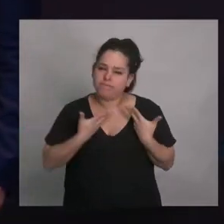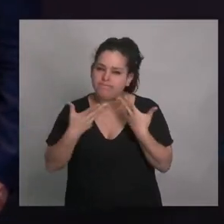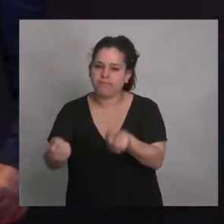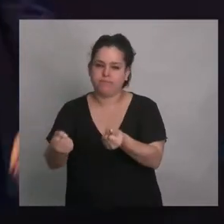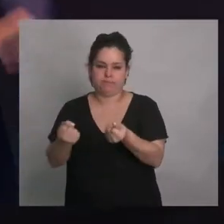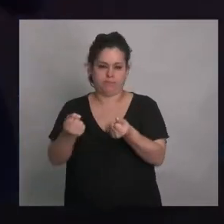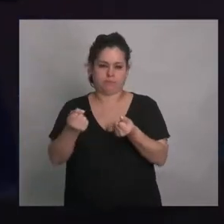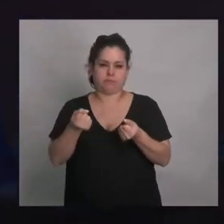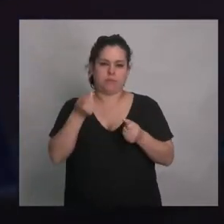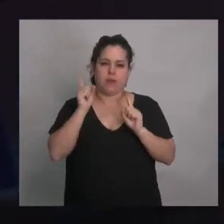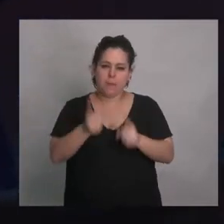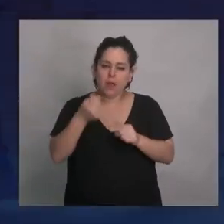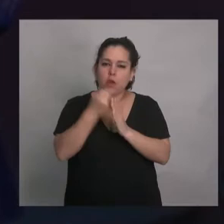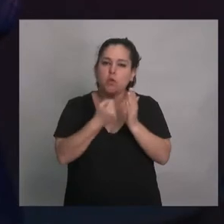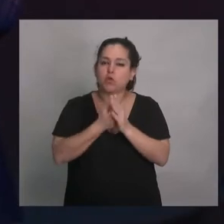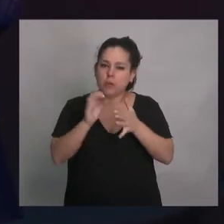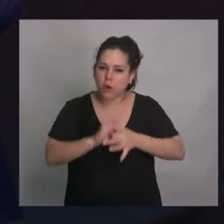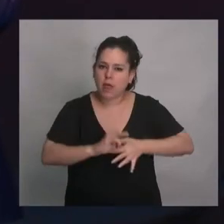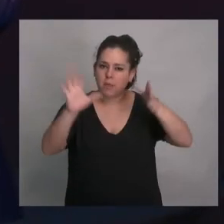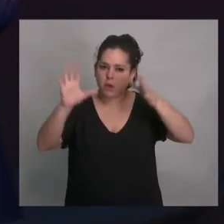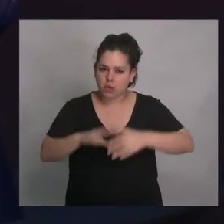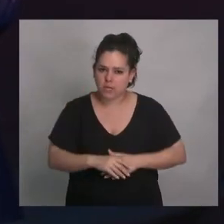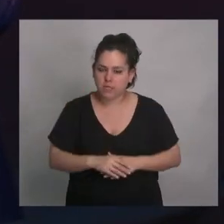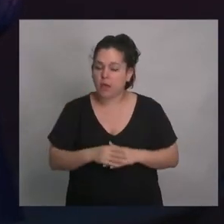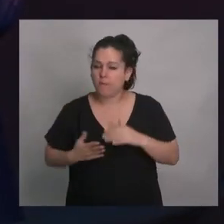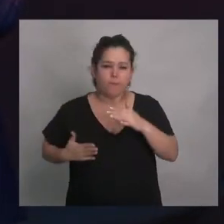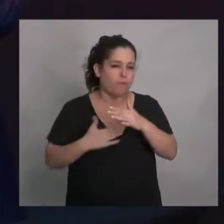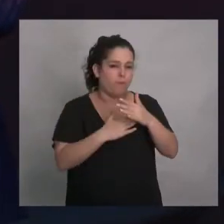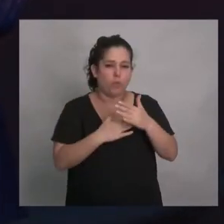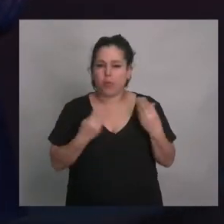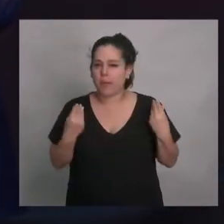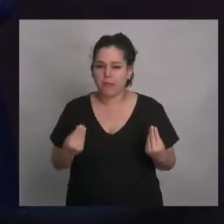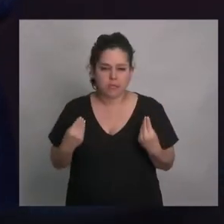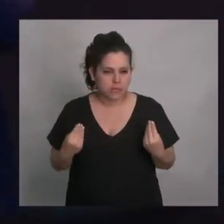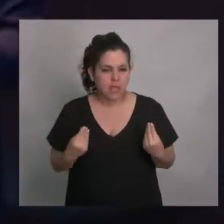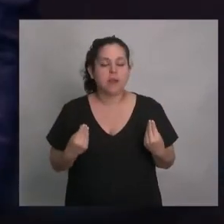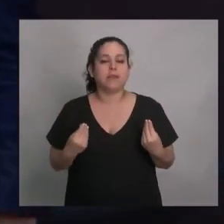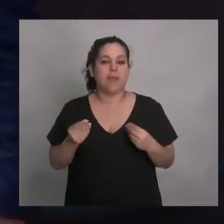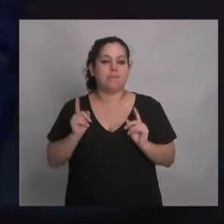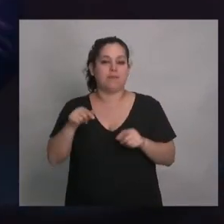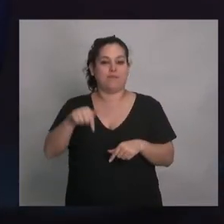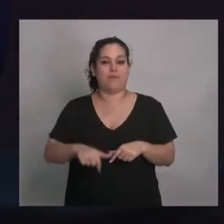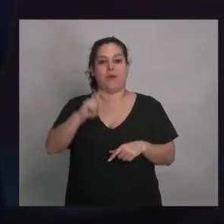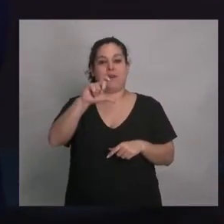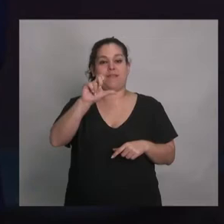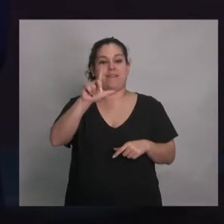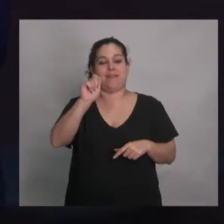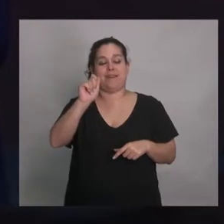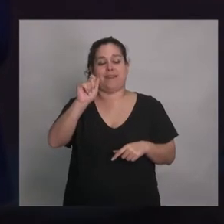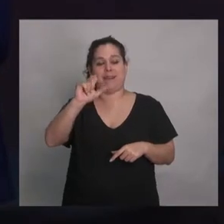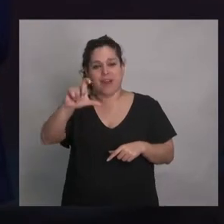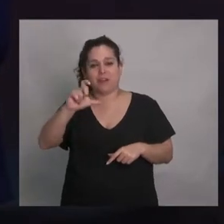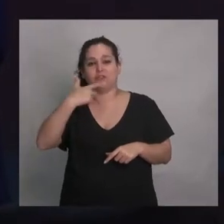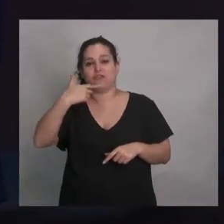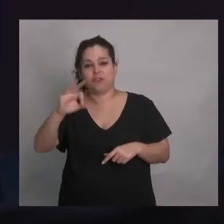de la democracia y fundamentalmente de esto que clacso defiende qué es